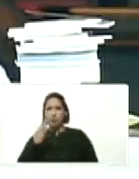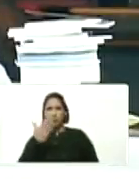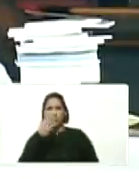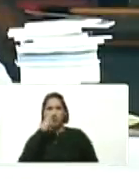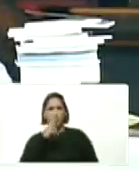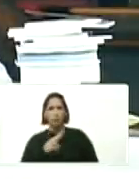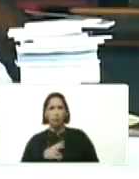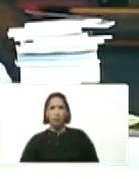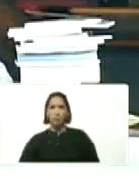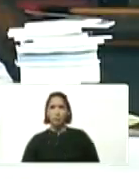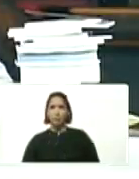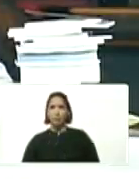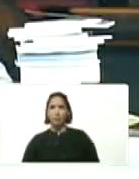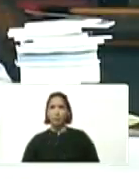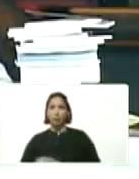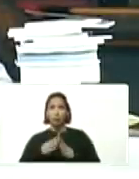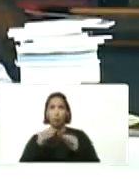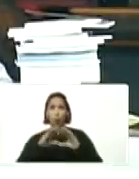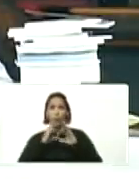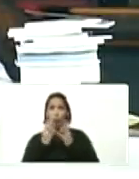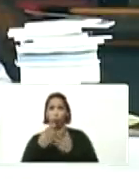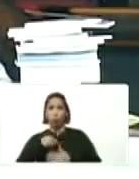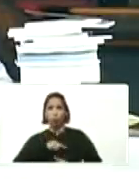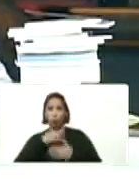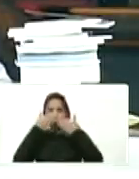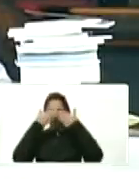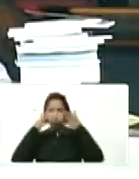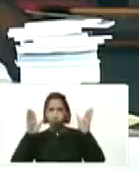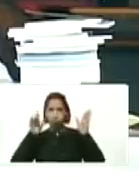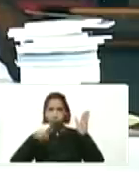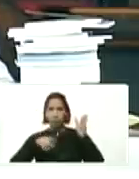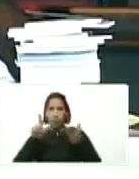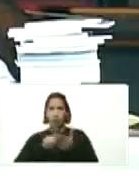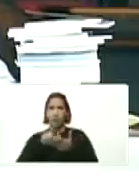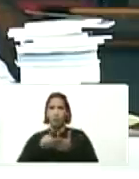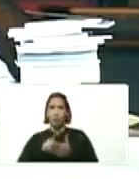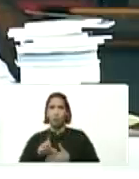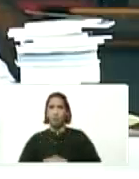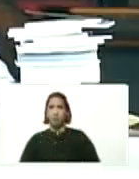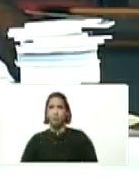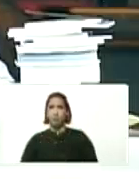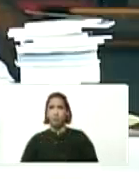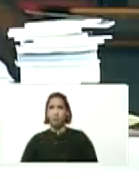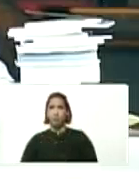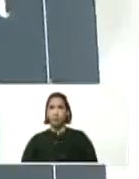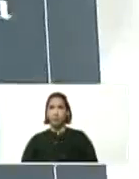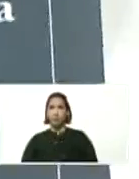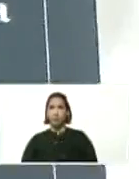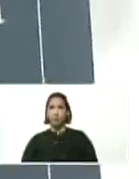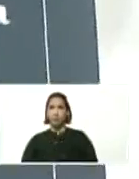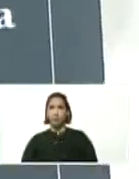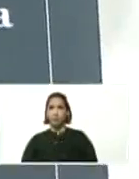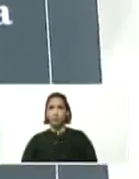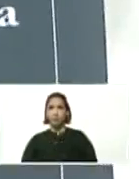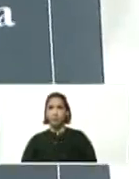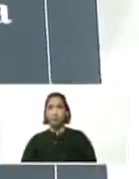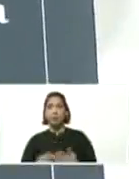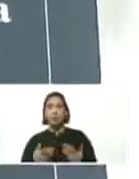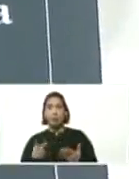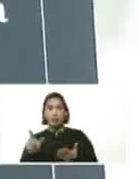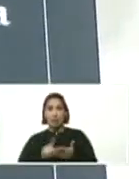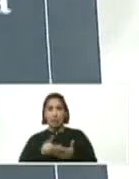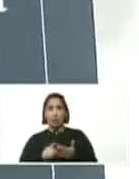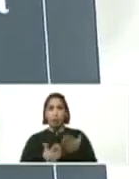doctrinarios. Todo un mundo vamos descubriendo a través de los libros. Ha sido editado este año